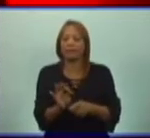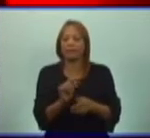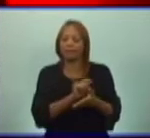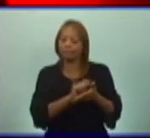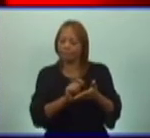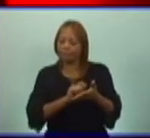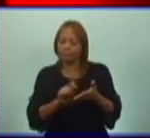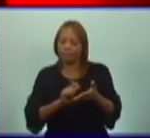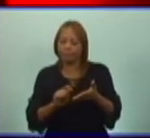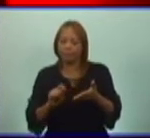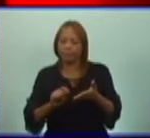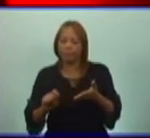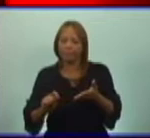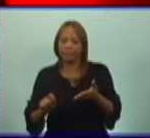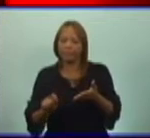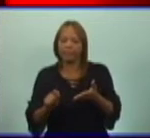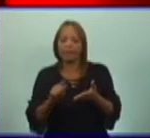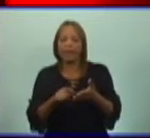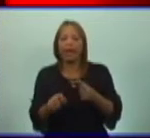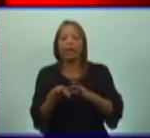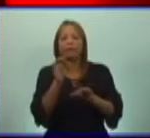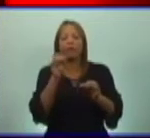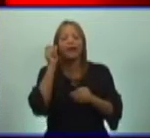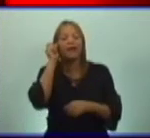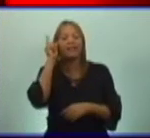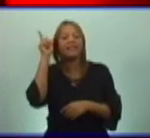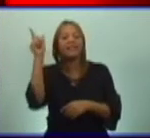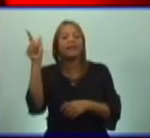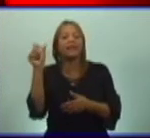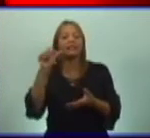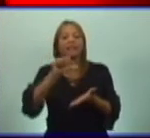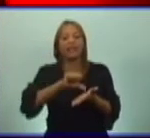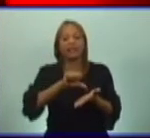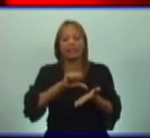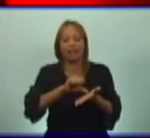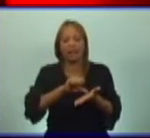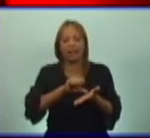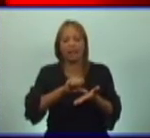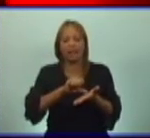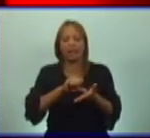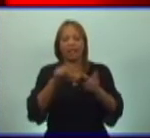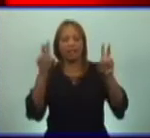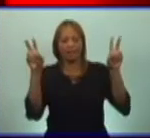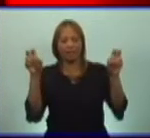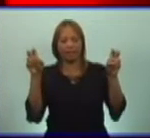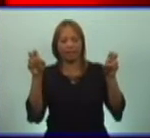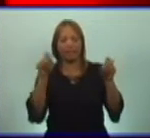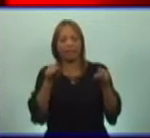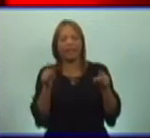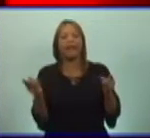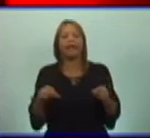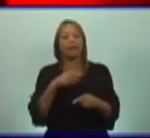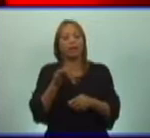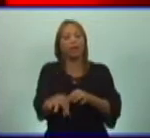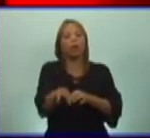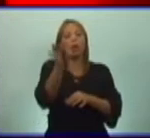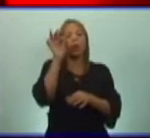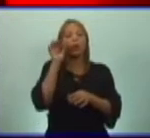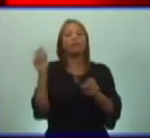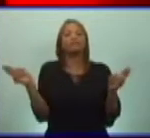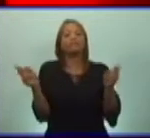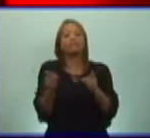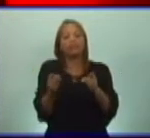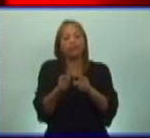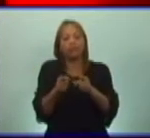esencial del tema y a partir de ahí reflejan un resumen de esta idea esencial como les